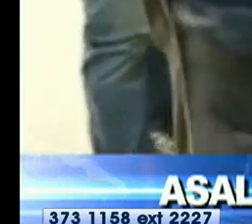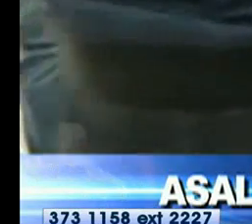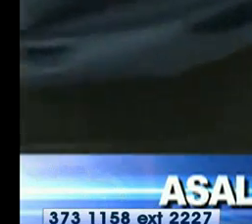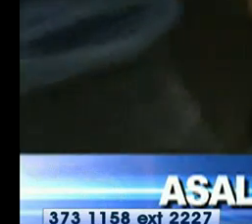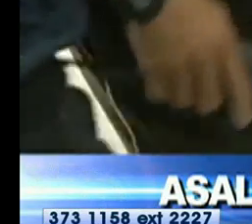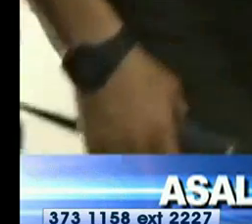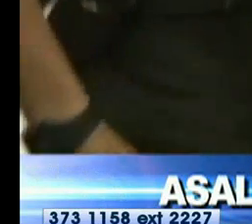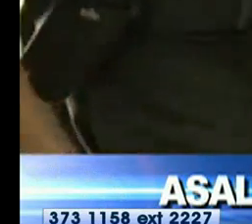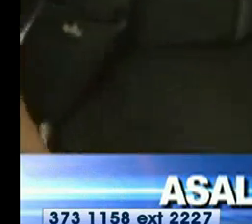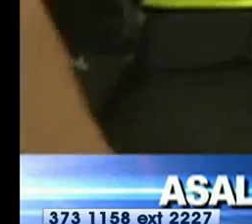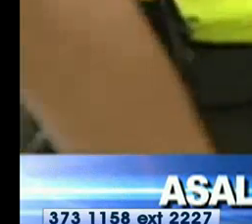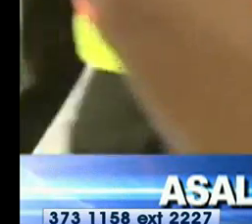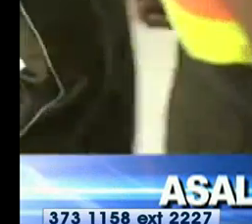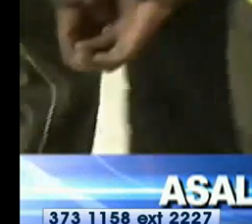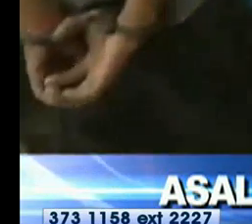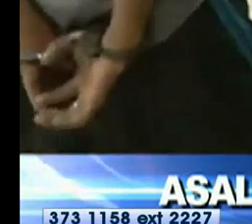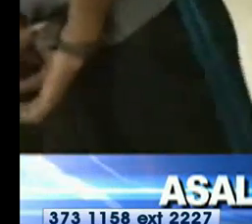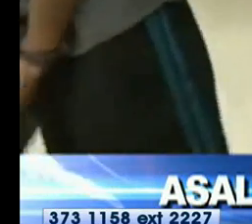juguete.